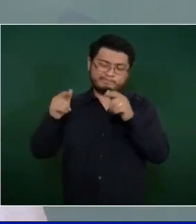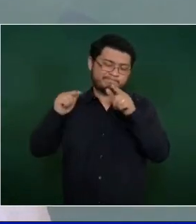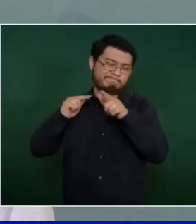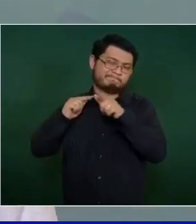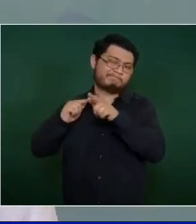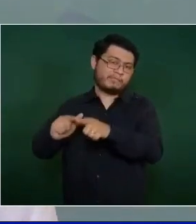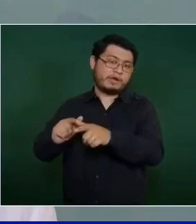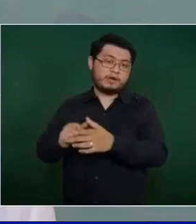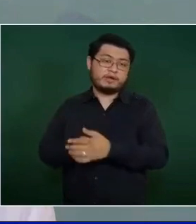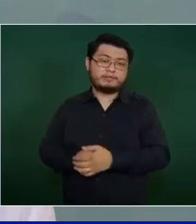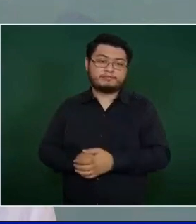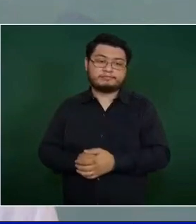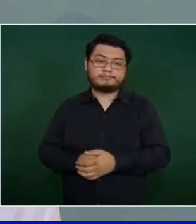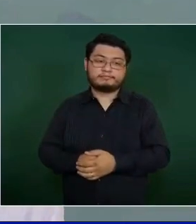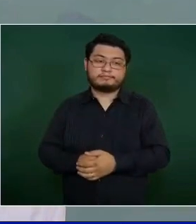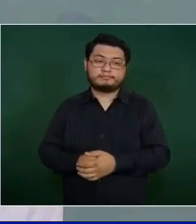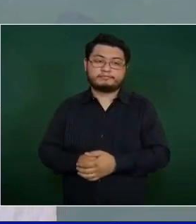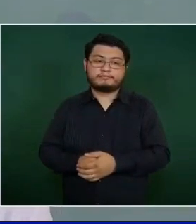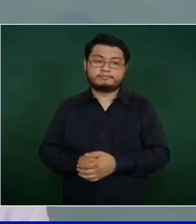Afortunadamente